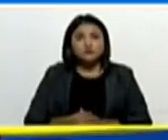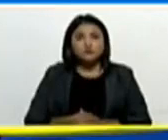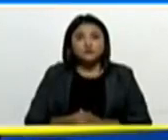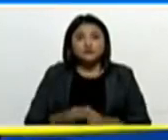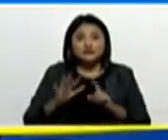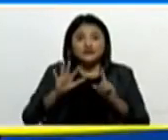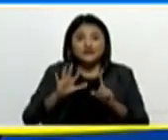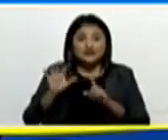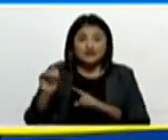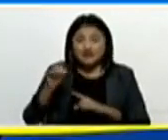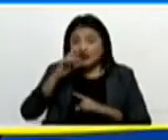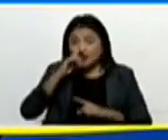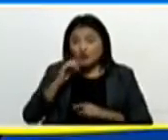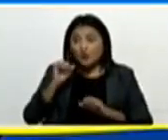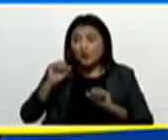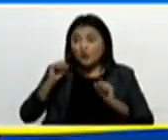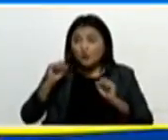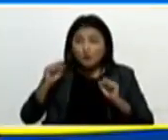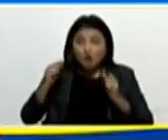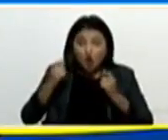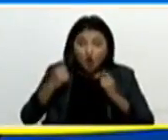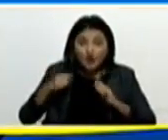60 años de bloqueo ya.